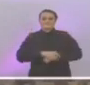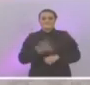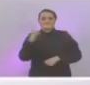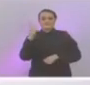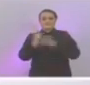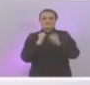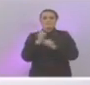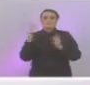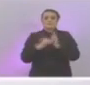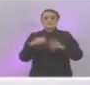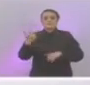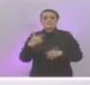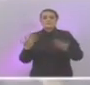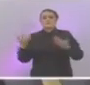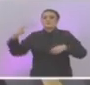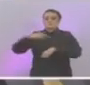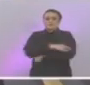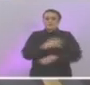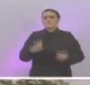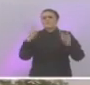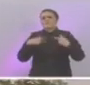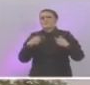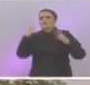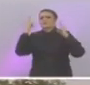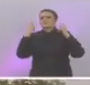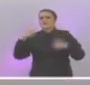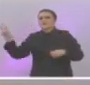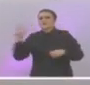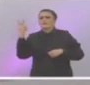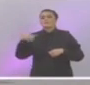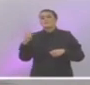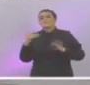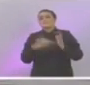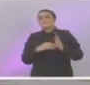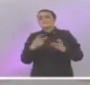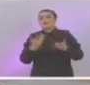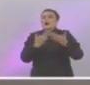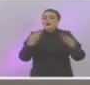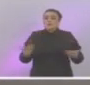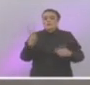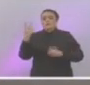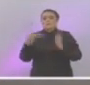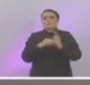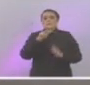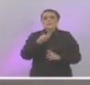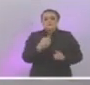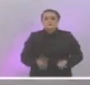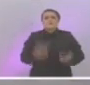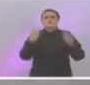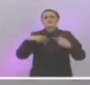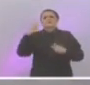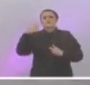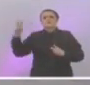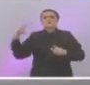este aeropuerto tenía un flujo de 260 mil pasajeros al año y en 2018 esta cifra alcanzó